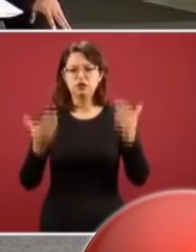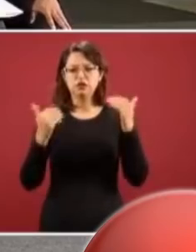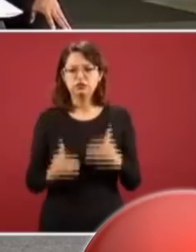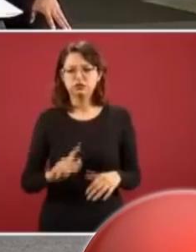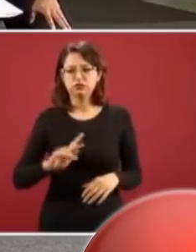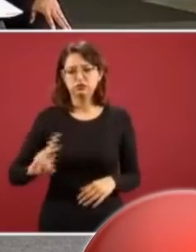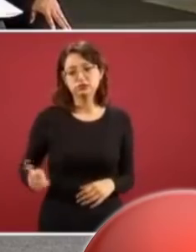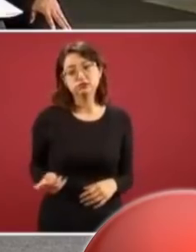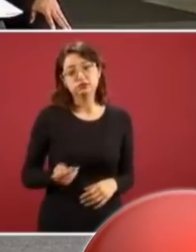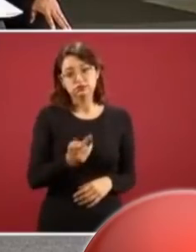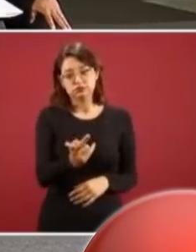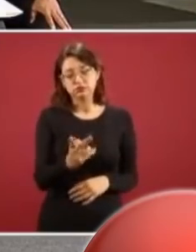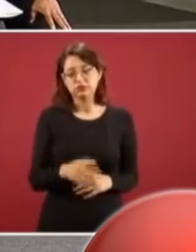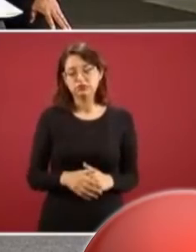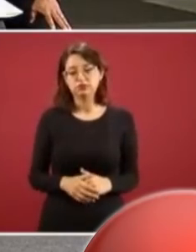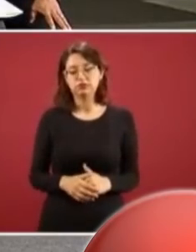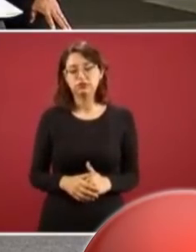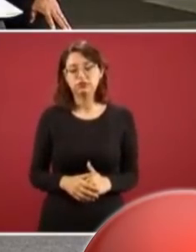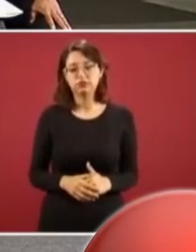Aprovecho